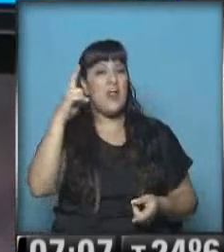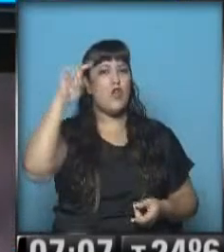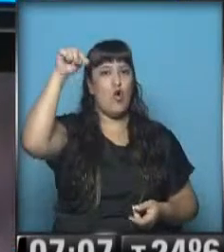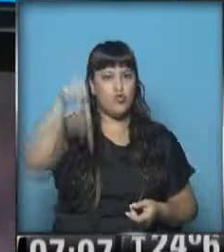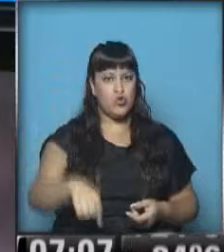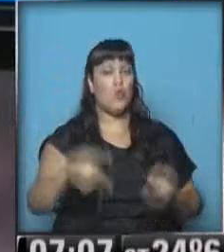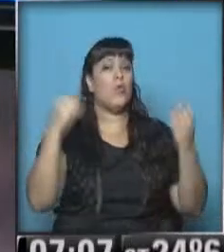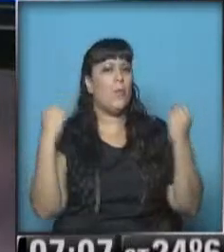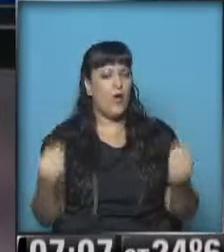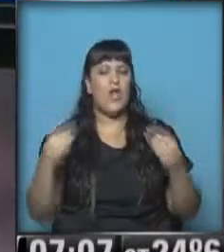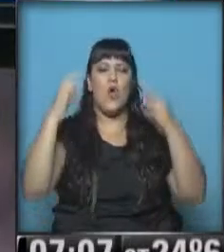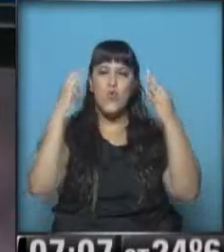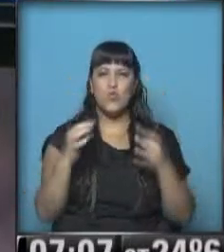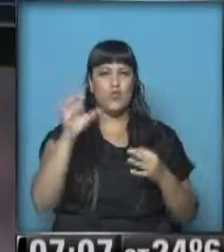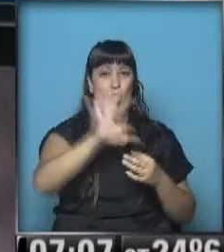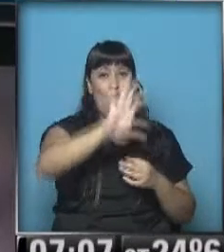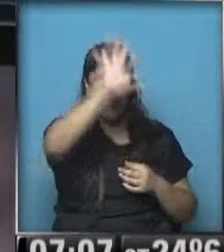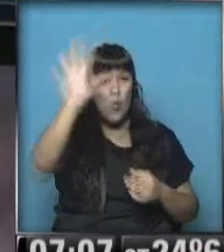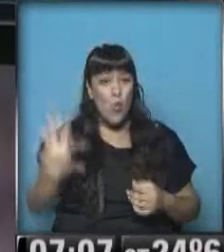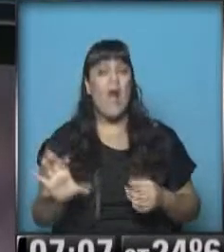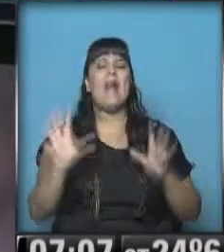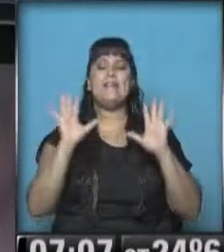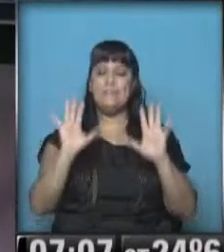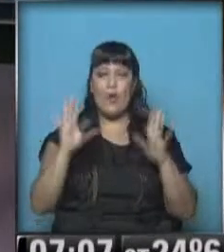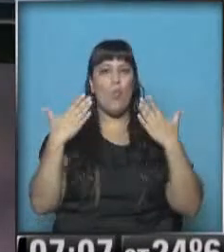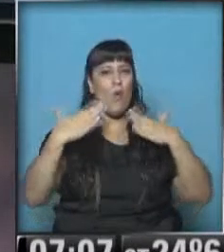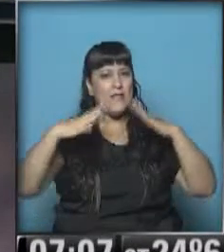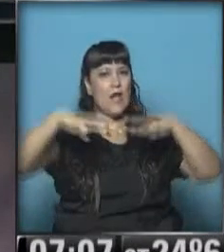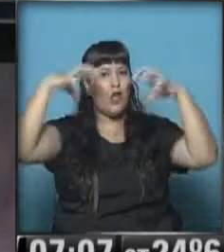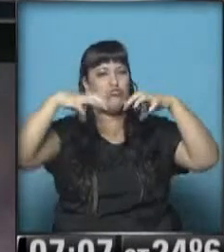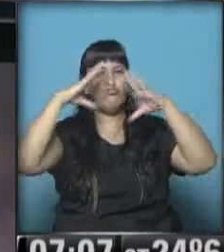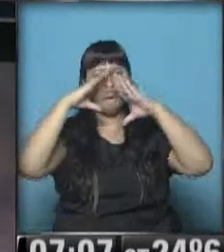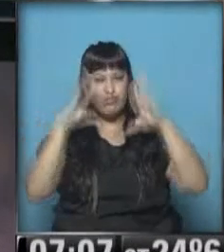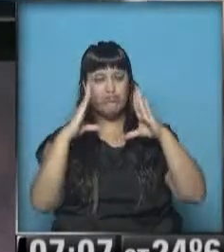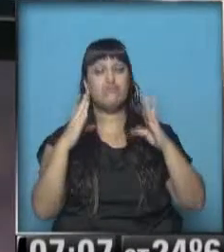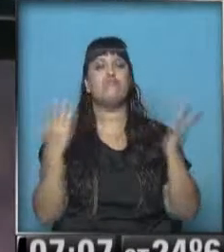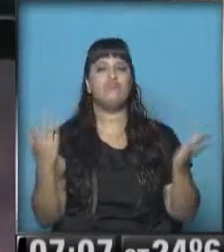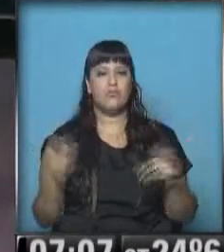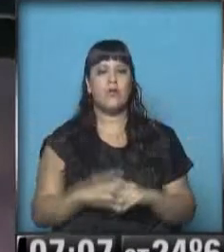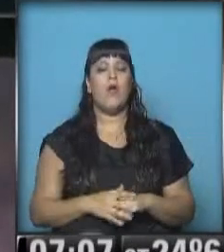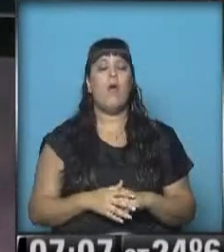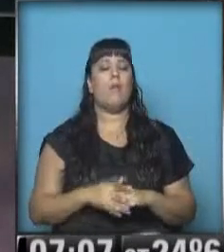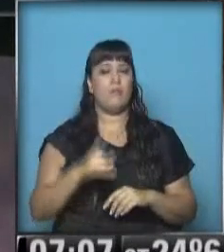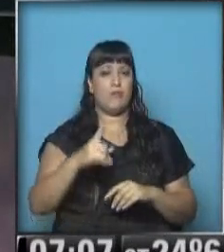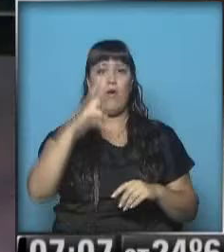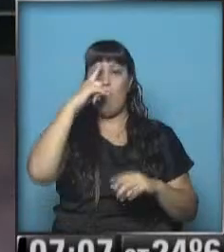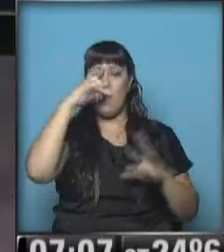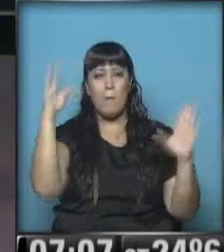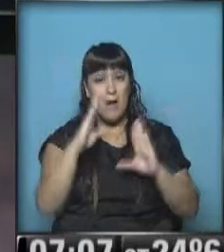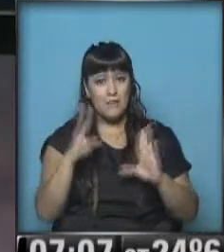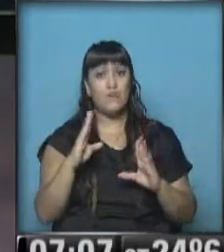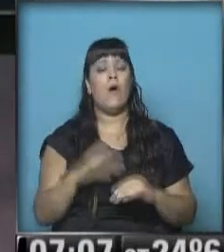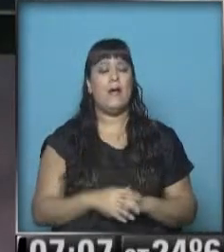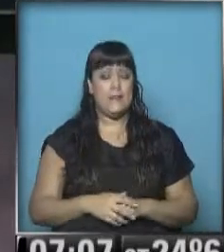porque justamente en estas zonas es donde la probabilidad que las tormentas sean más fuertes es más